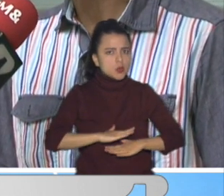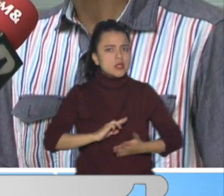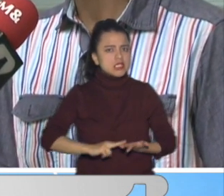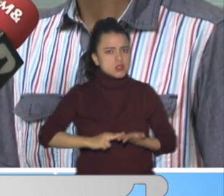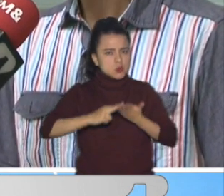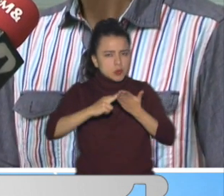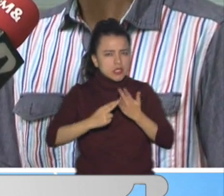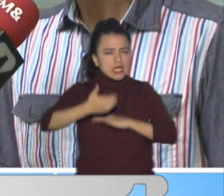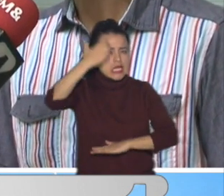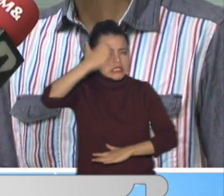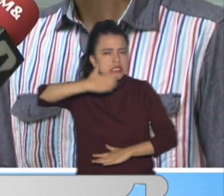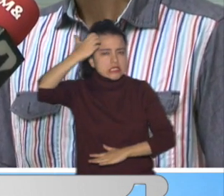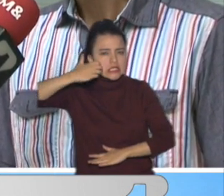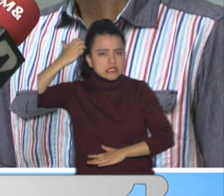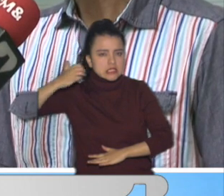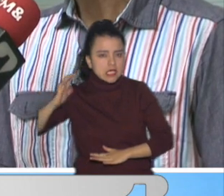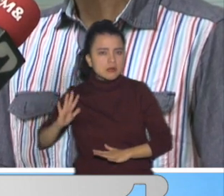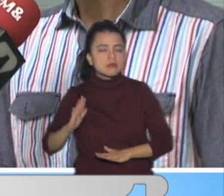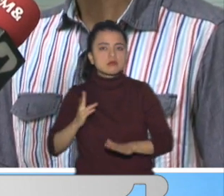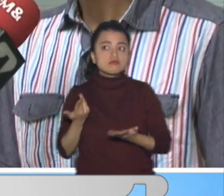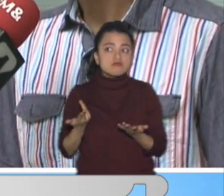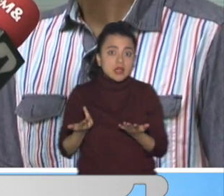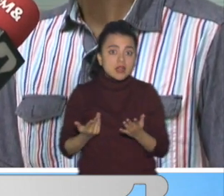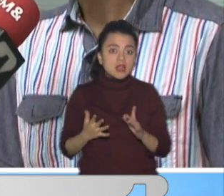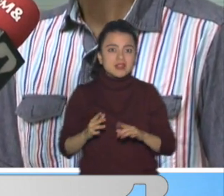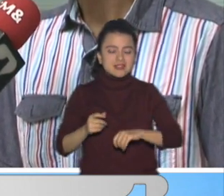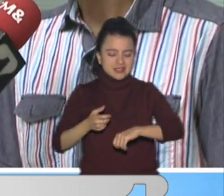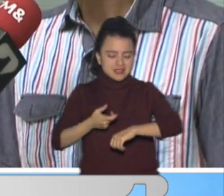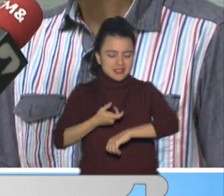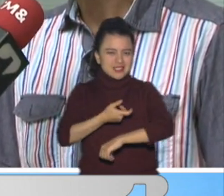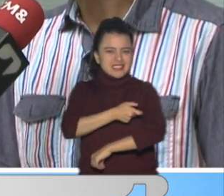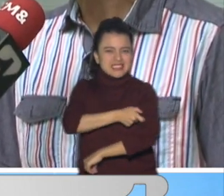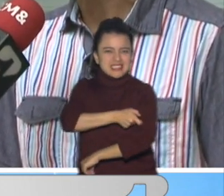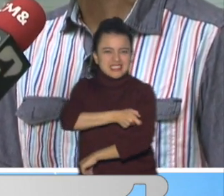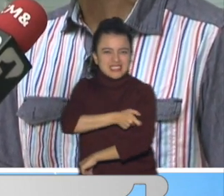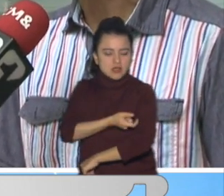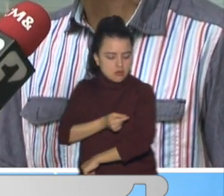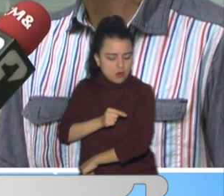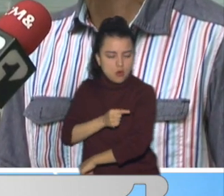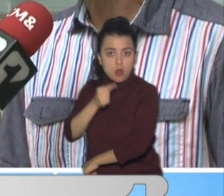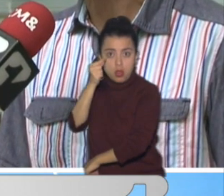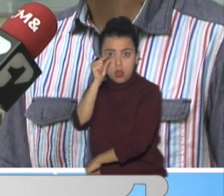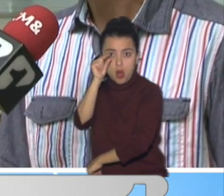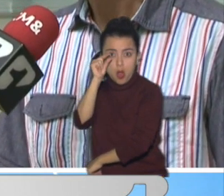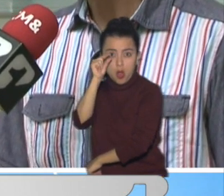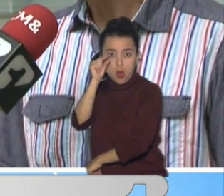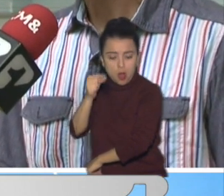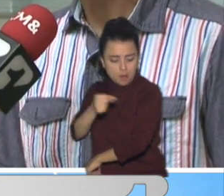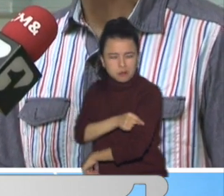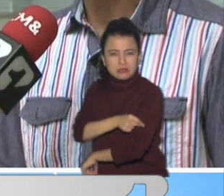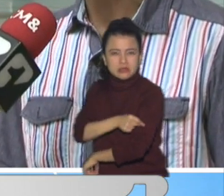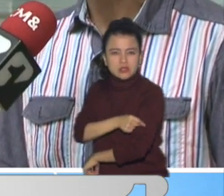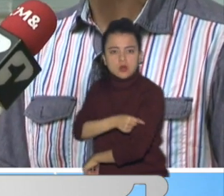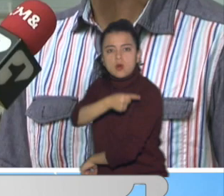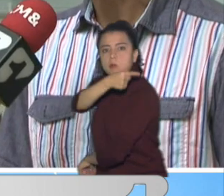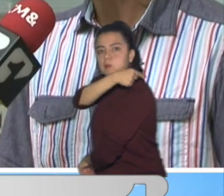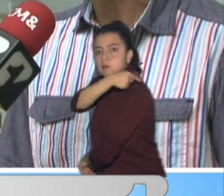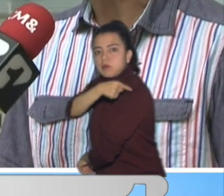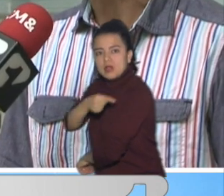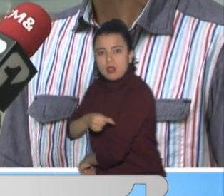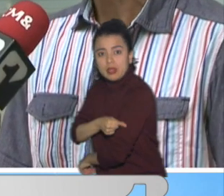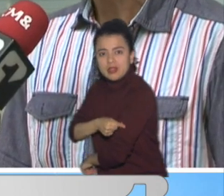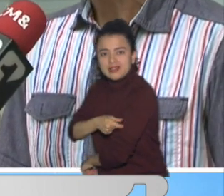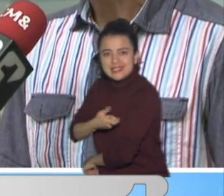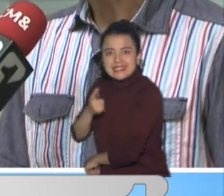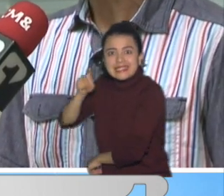unos exámenes médicos para poderle extraer proyectil o proyectiles que tenga incrustados en su espalda debido